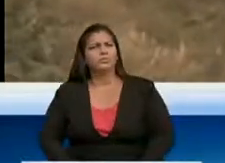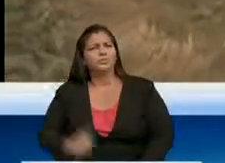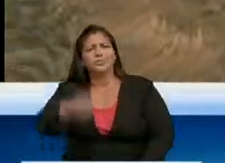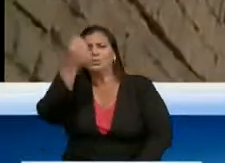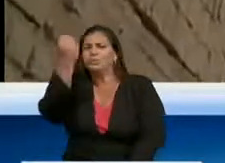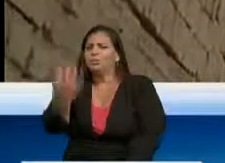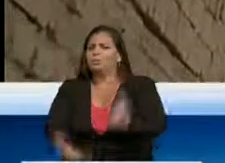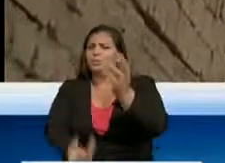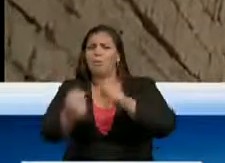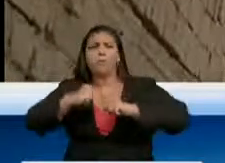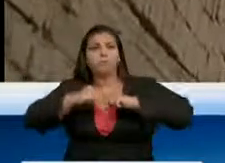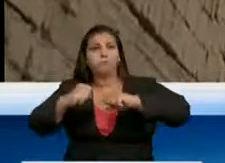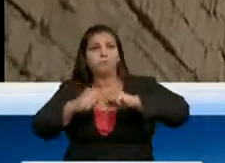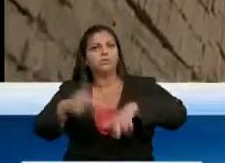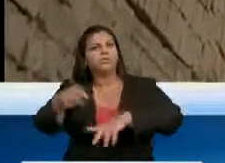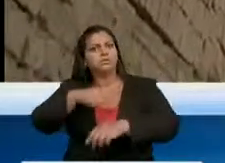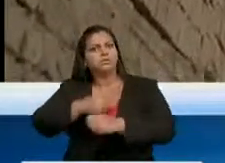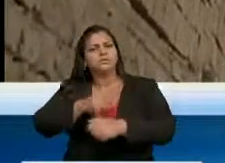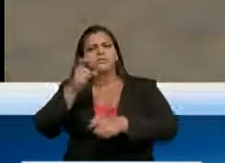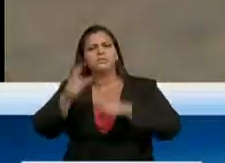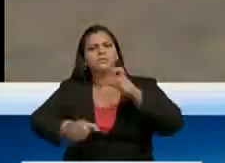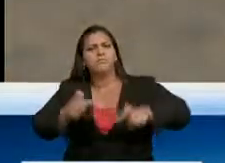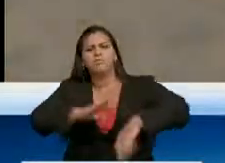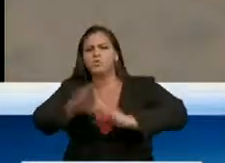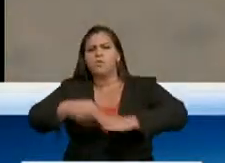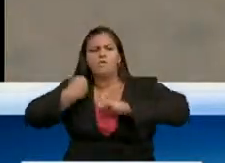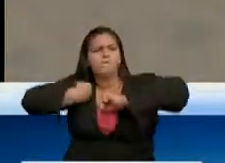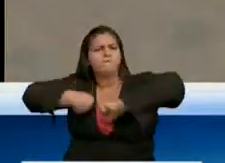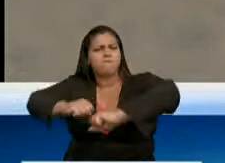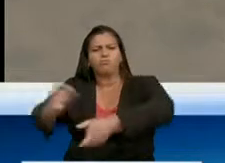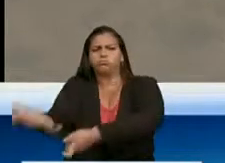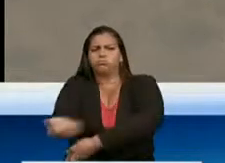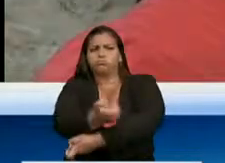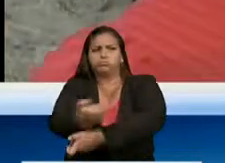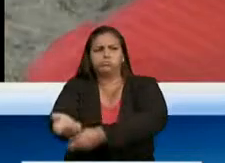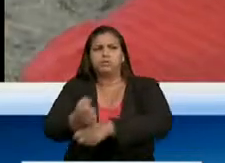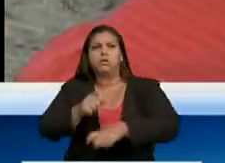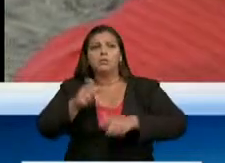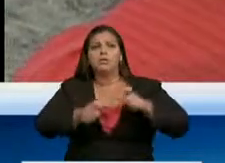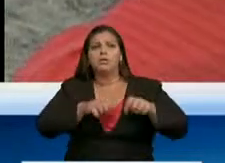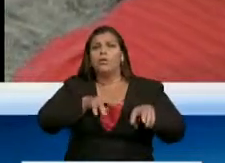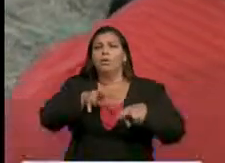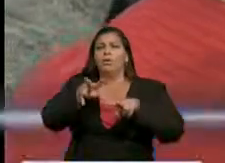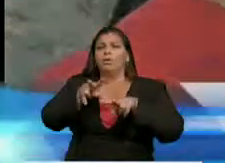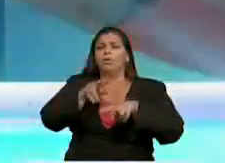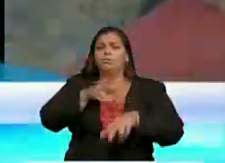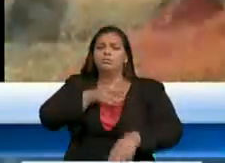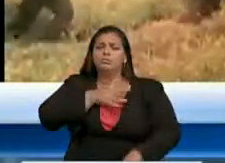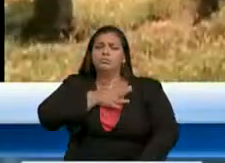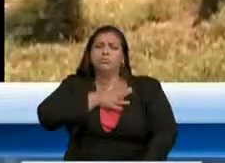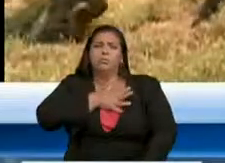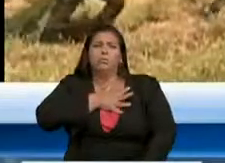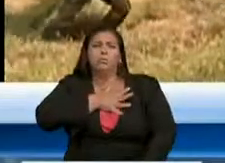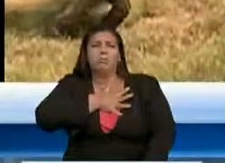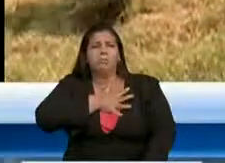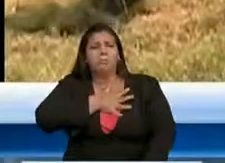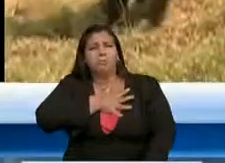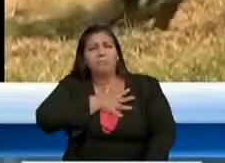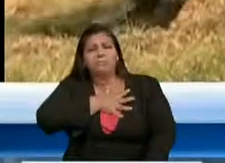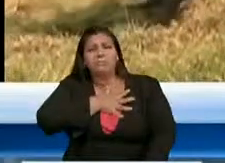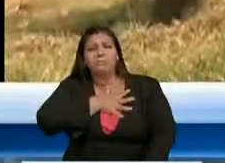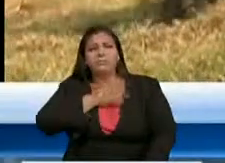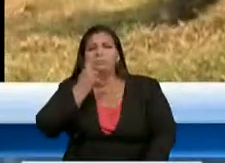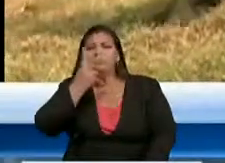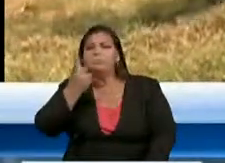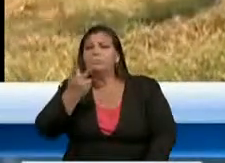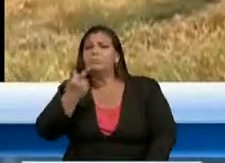esfuerzo realizado. Con tristeza los quiteños veían como el fuego devoraba la montaña. Toda la loma, se acabó San Francisco de Miravalle,